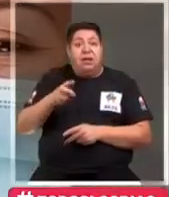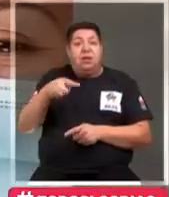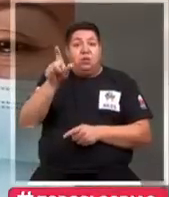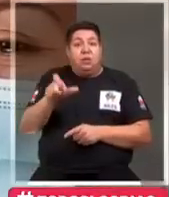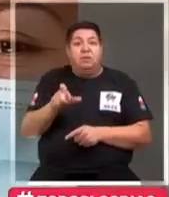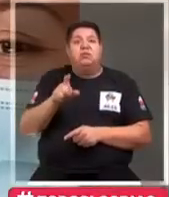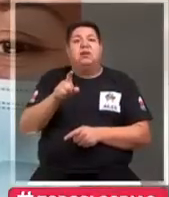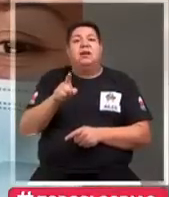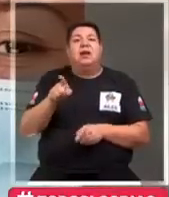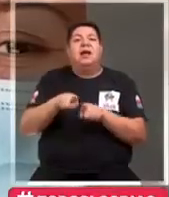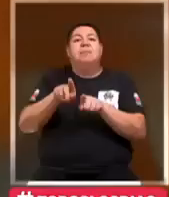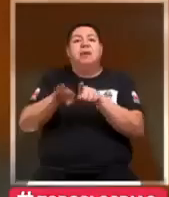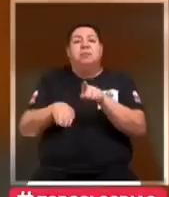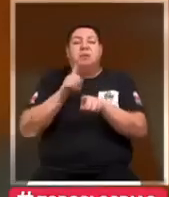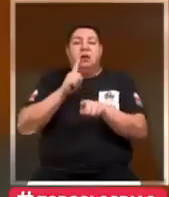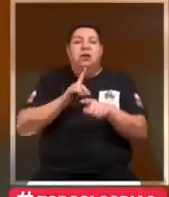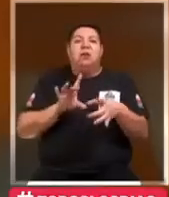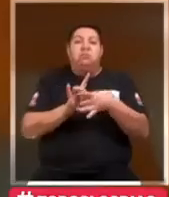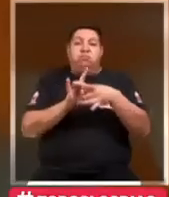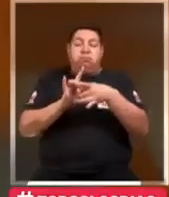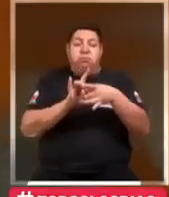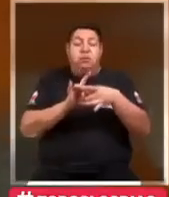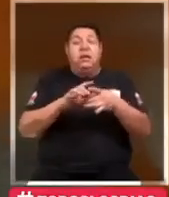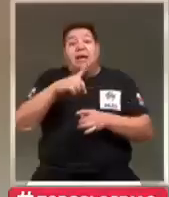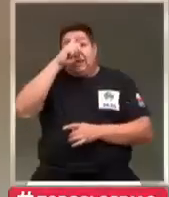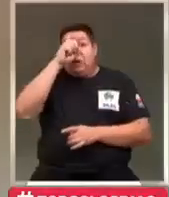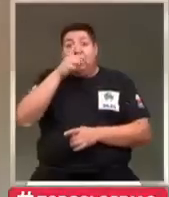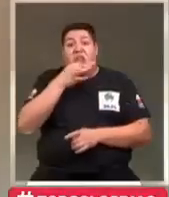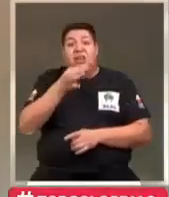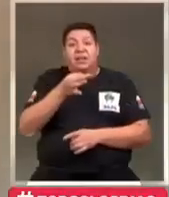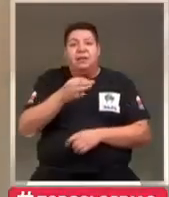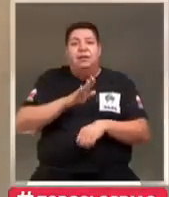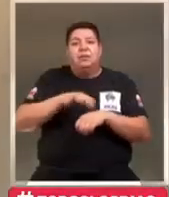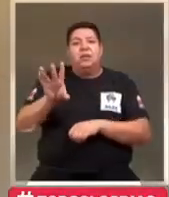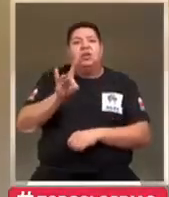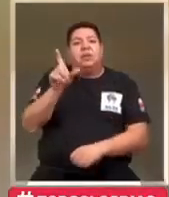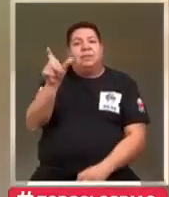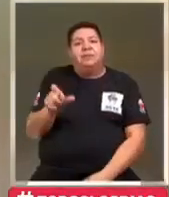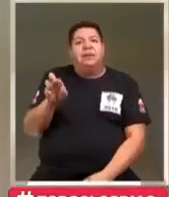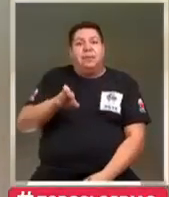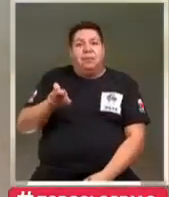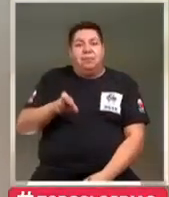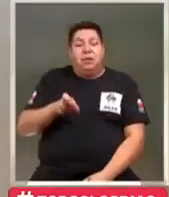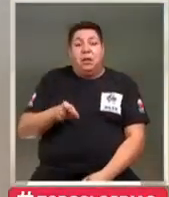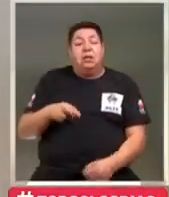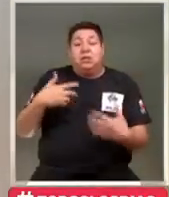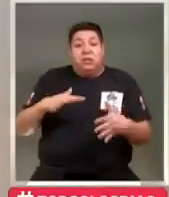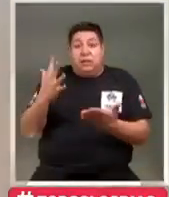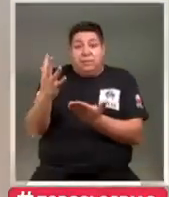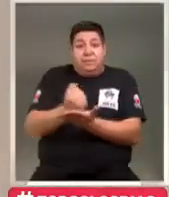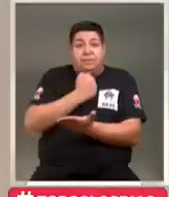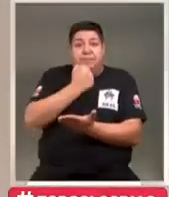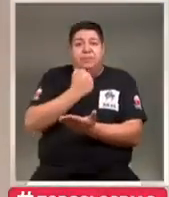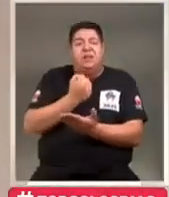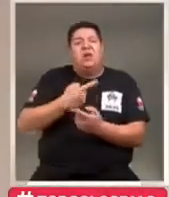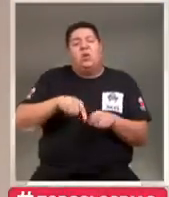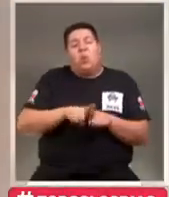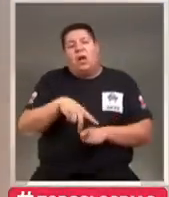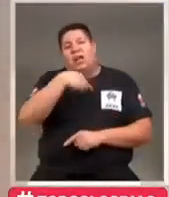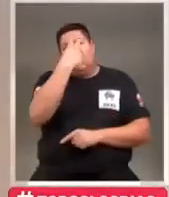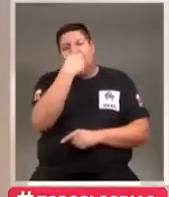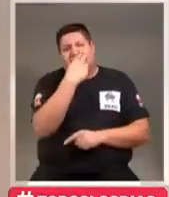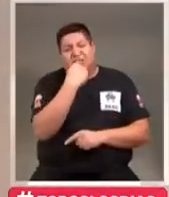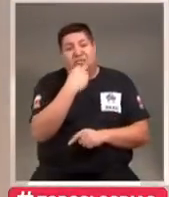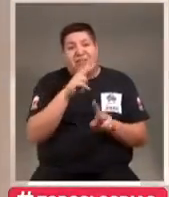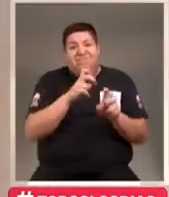Jorge, hermano menor. Así que el hospital optó por su papá. Fue exitosa. Lloramos harto